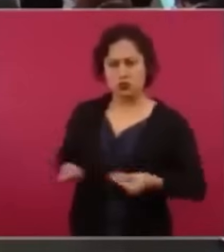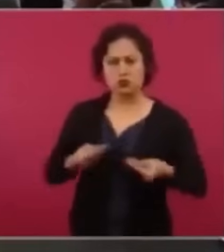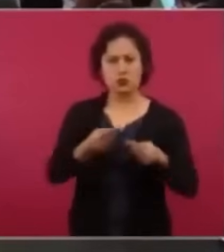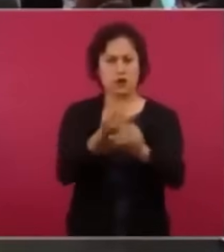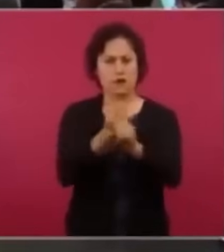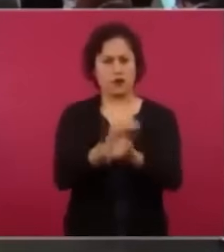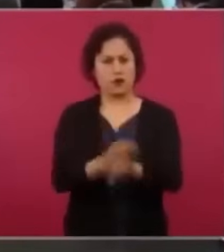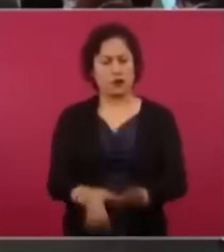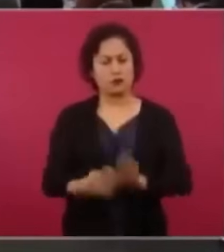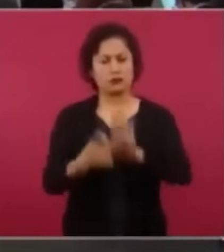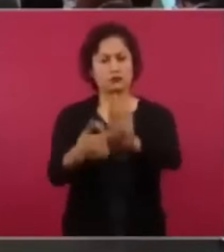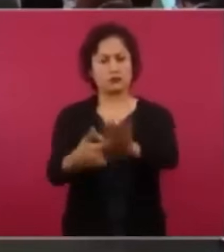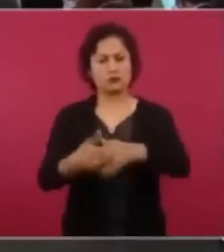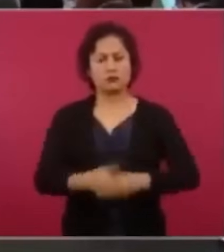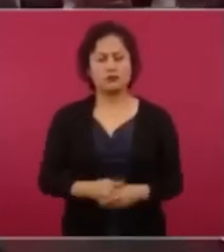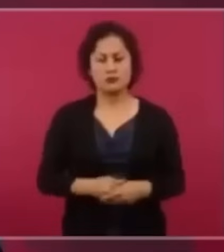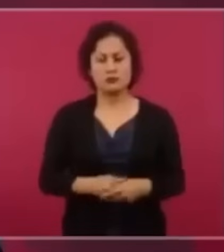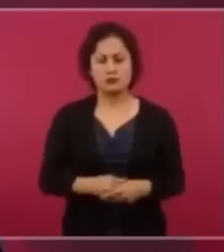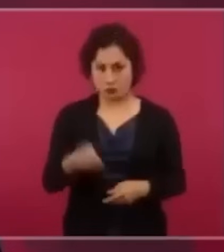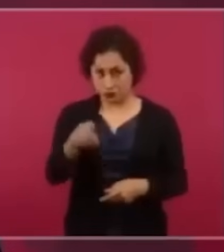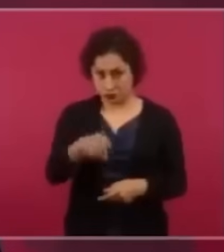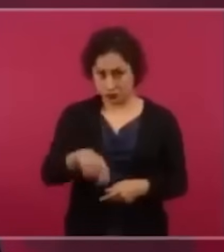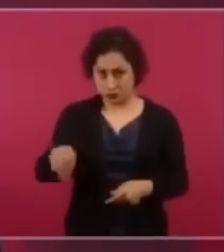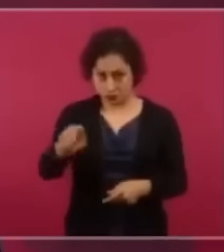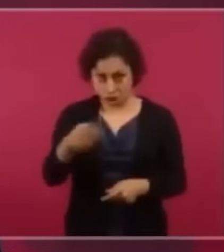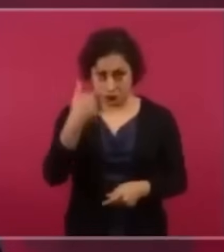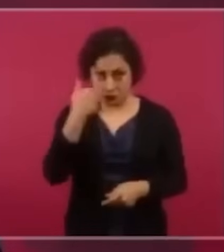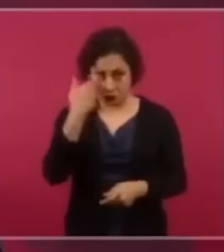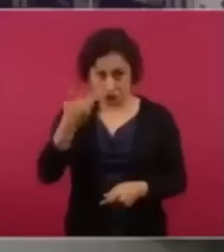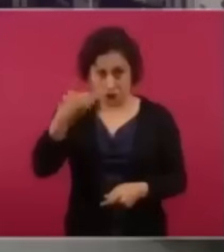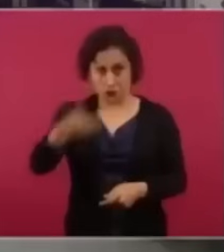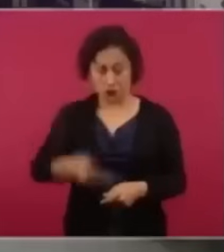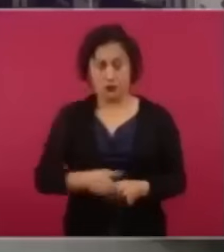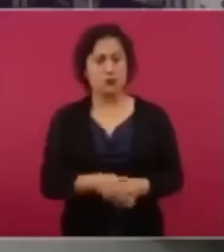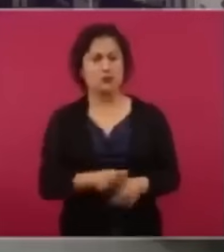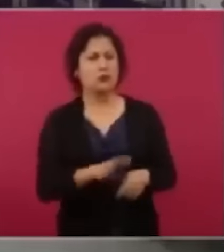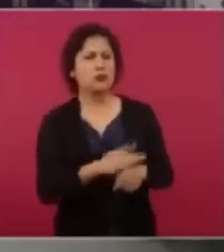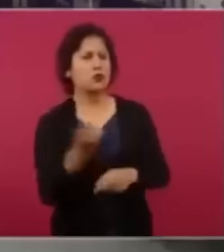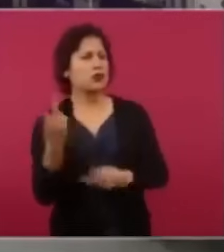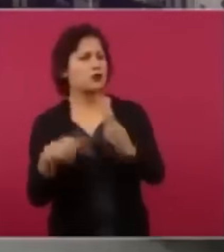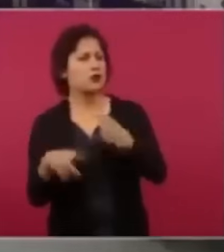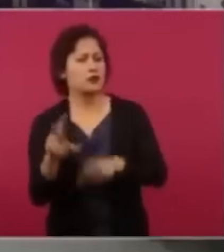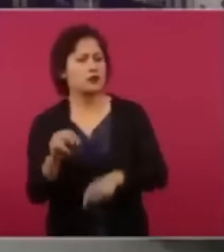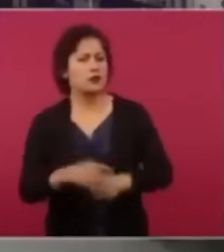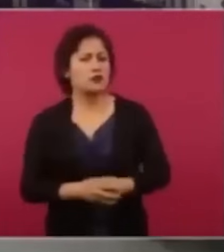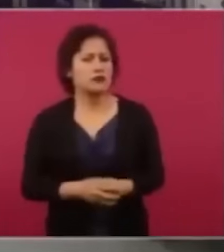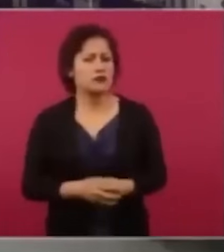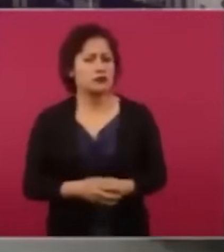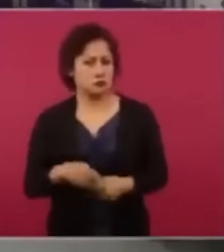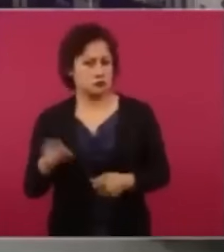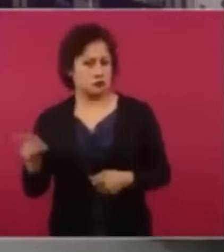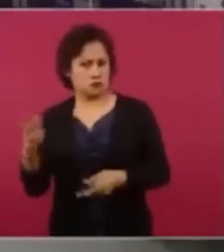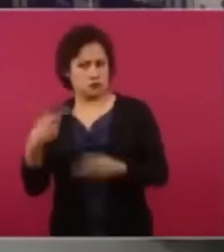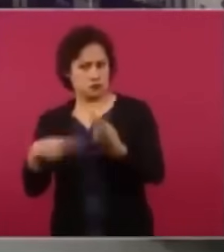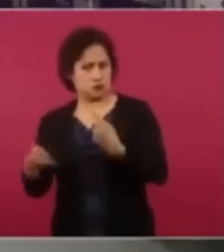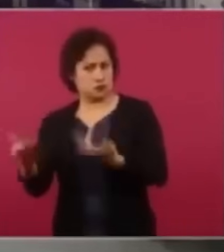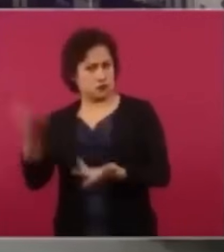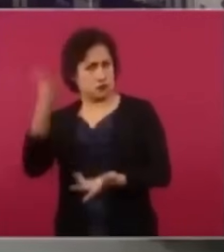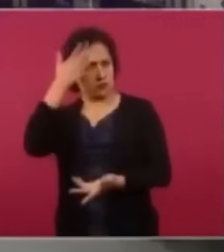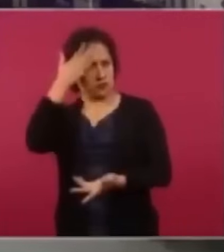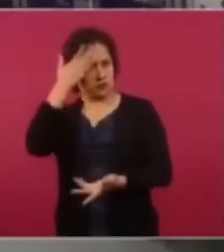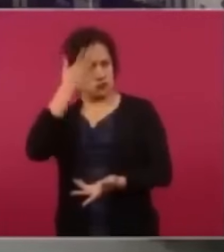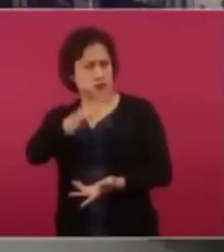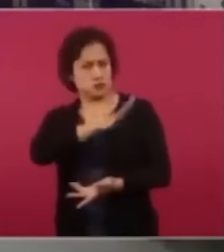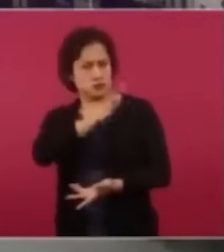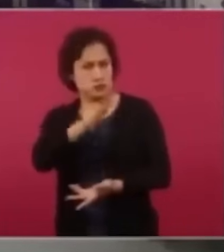que ustedes están solicitando. ¿Por qué no podría venir, presidente? Porque en general,